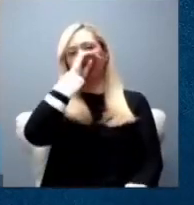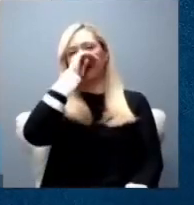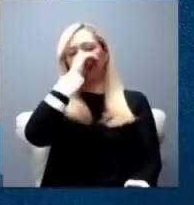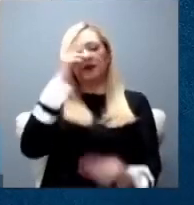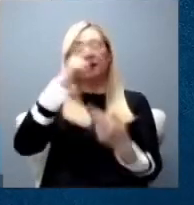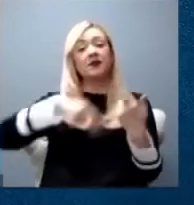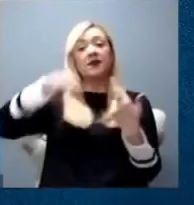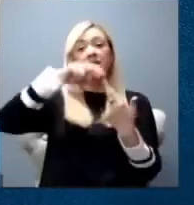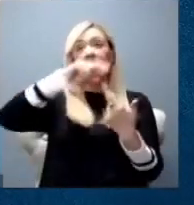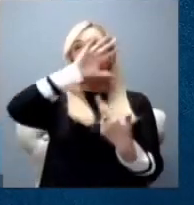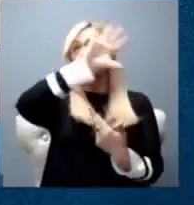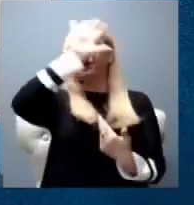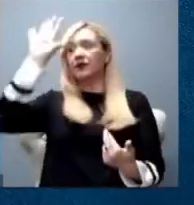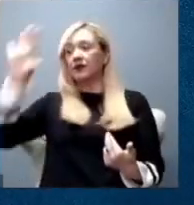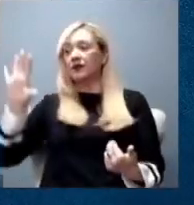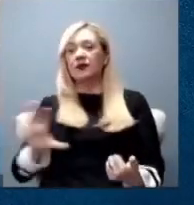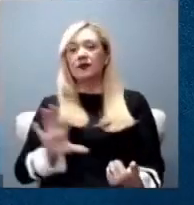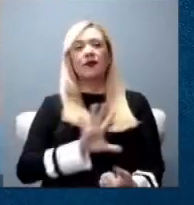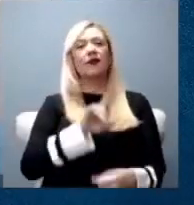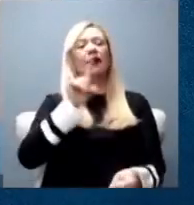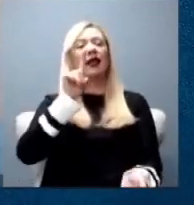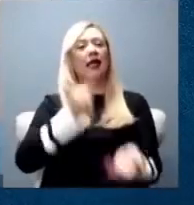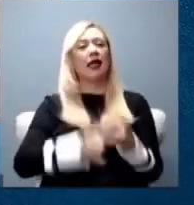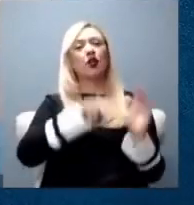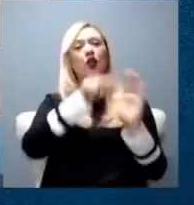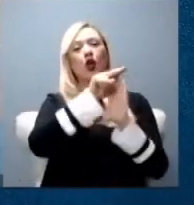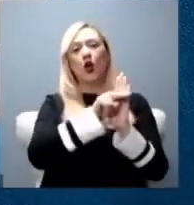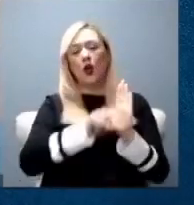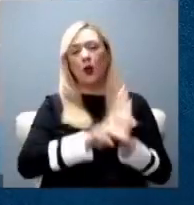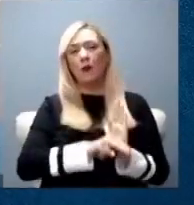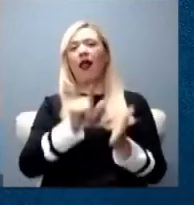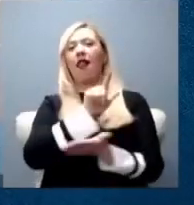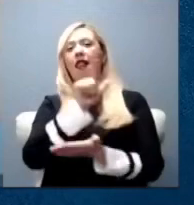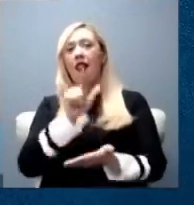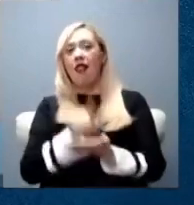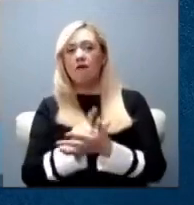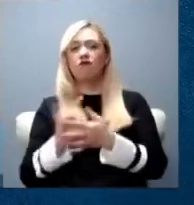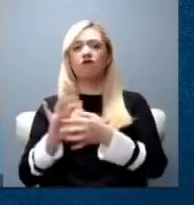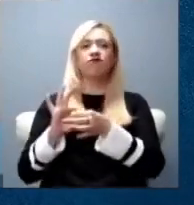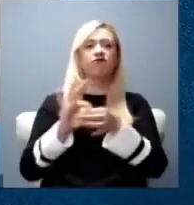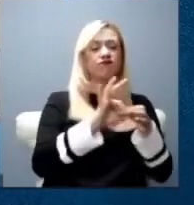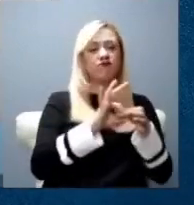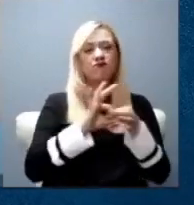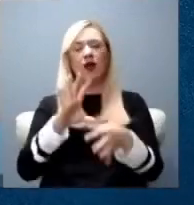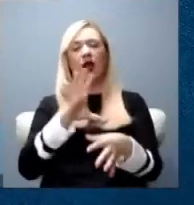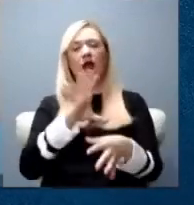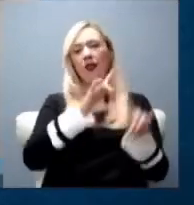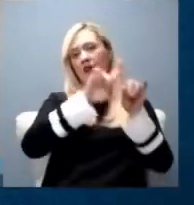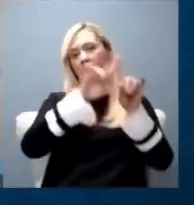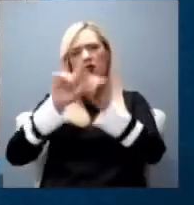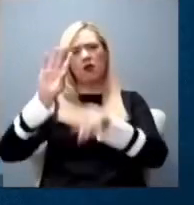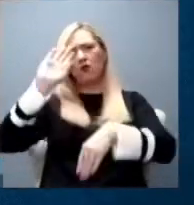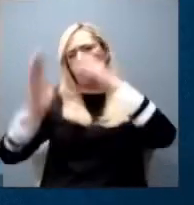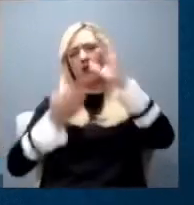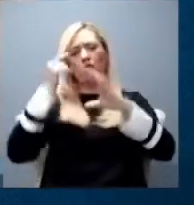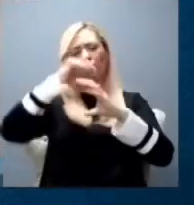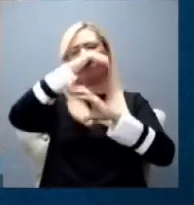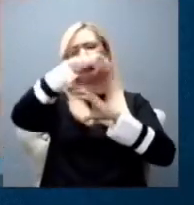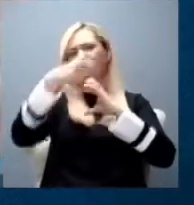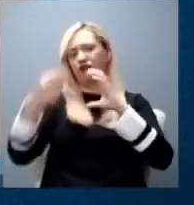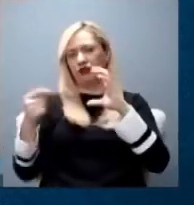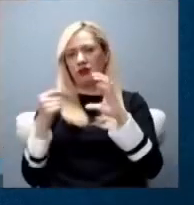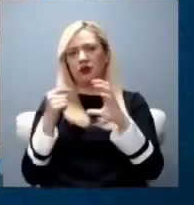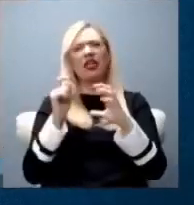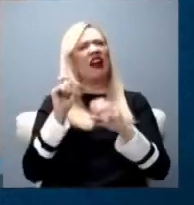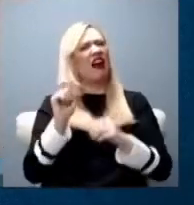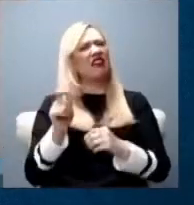cuenta de un marco normativo y un conjunto de órganos que hay en diferentes regiones del mundo. Y claro, cuando hablamos de sistemas